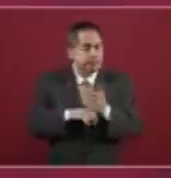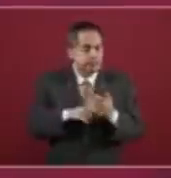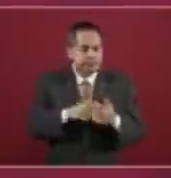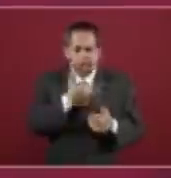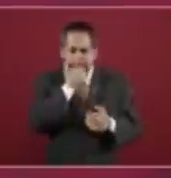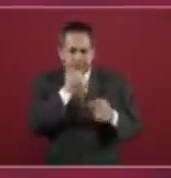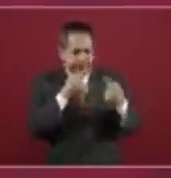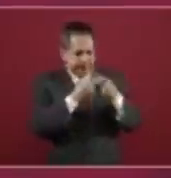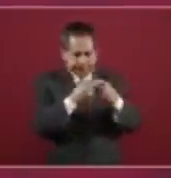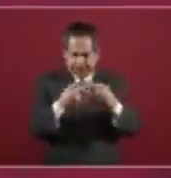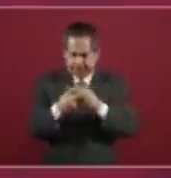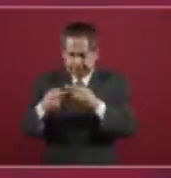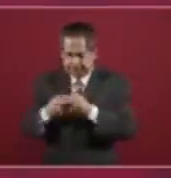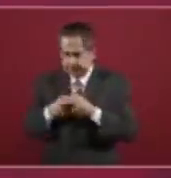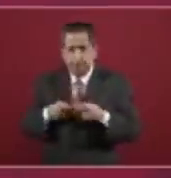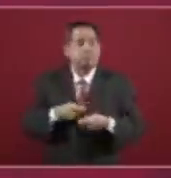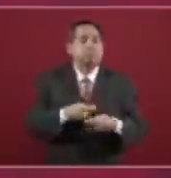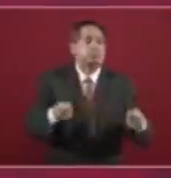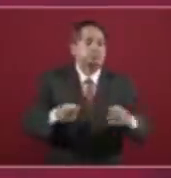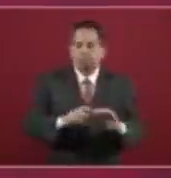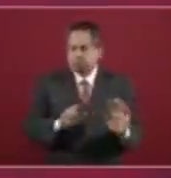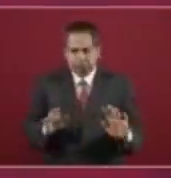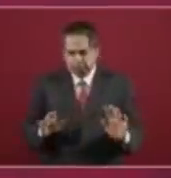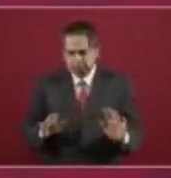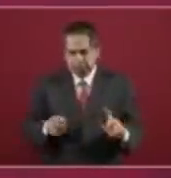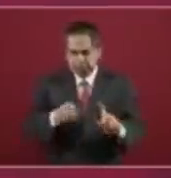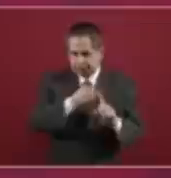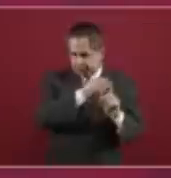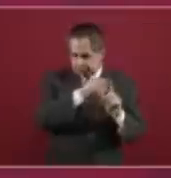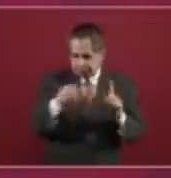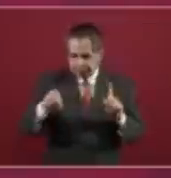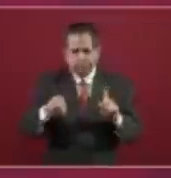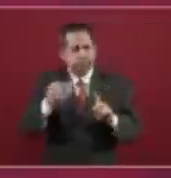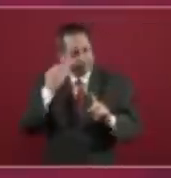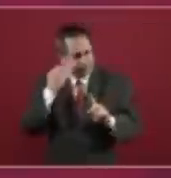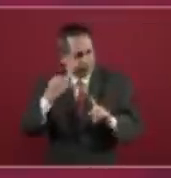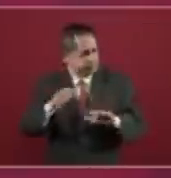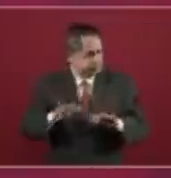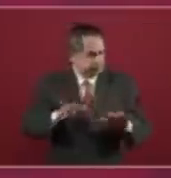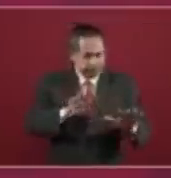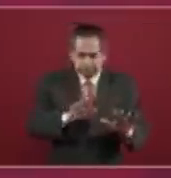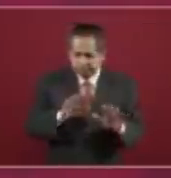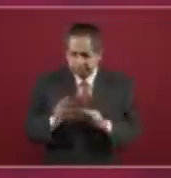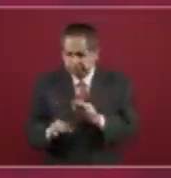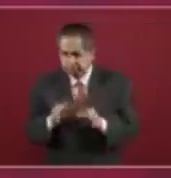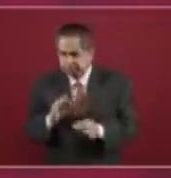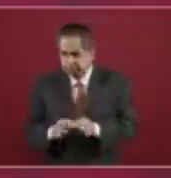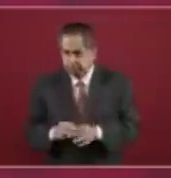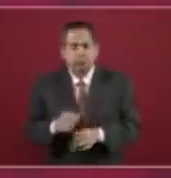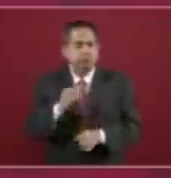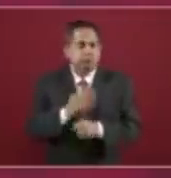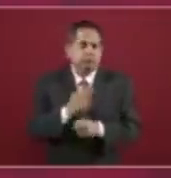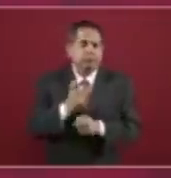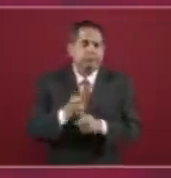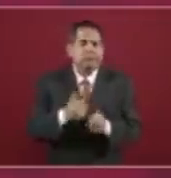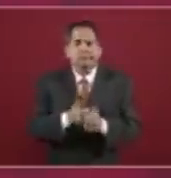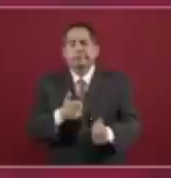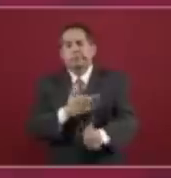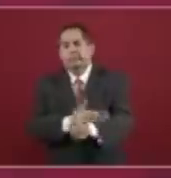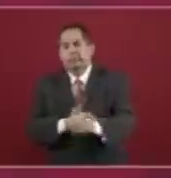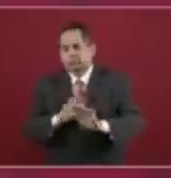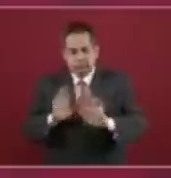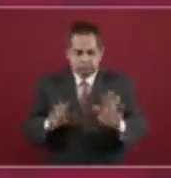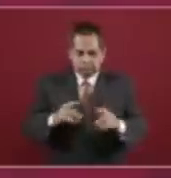inconsistencias, por lo cual, aunque hemos invertido tiempo en esto, decir que este es el motivo del retraso, hacer